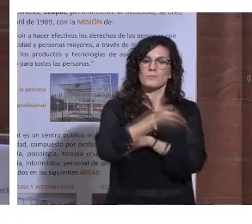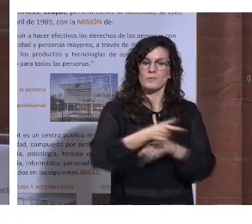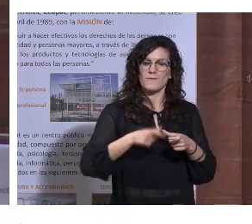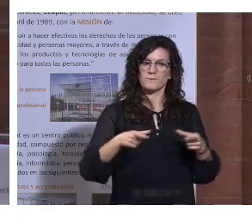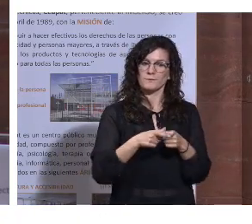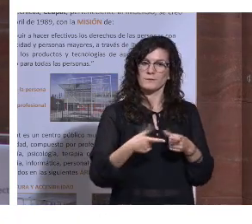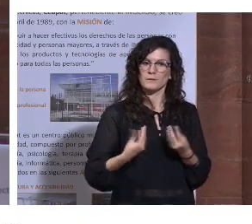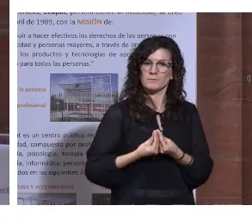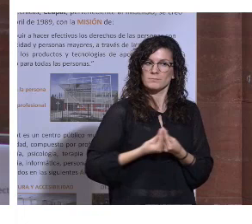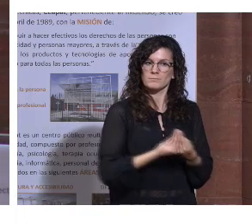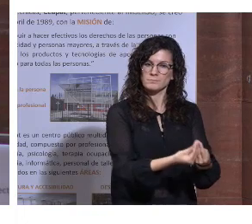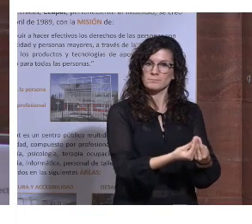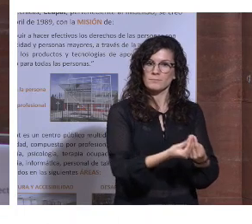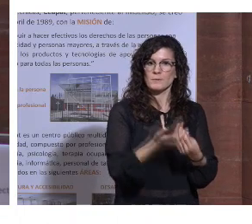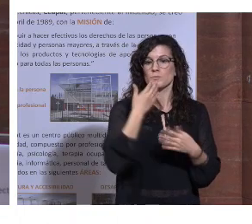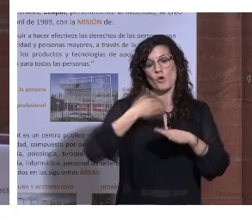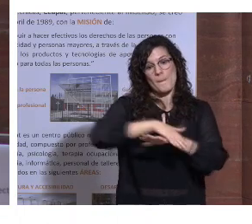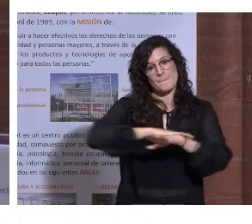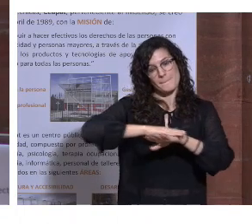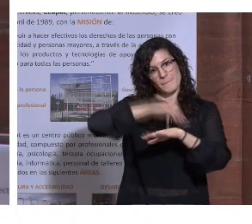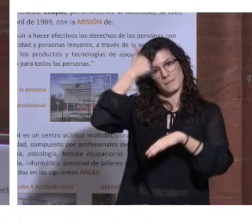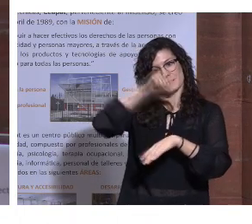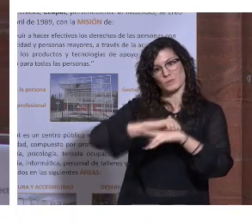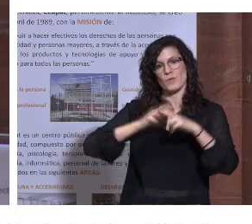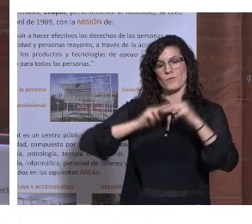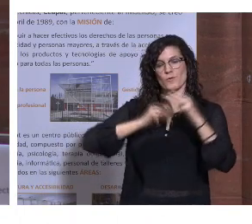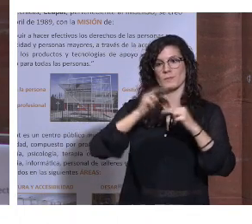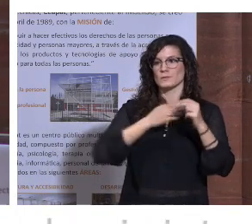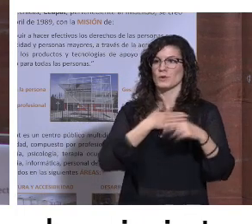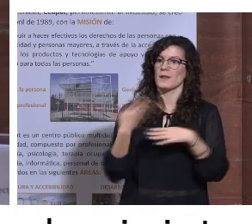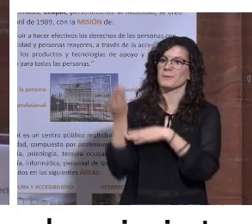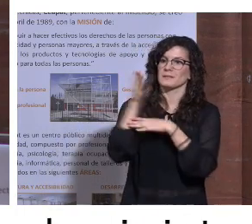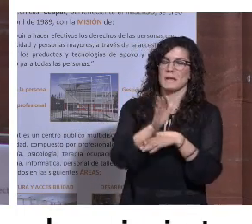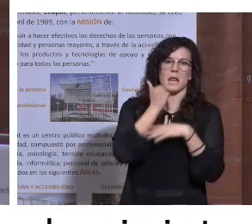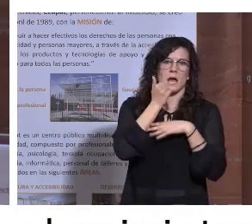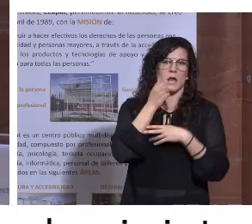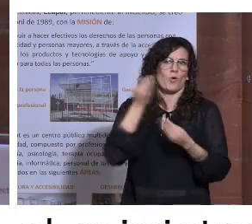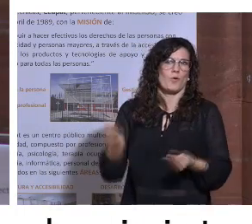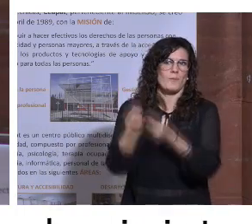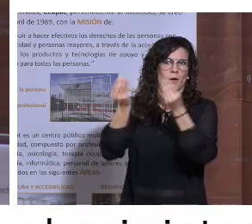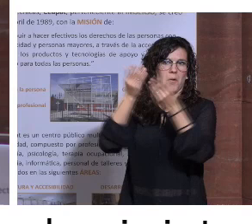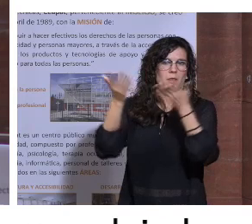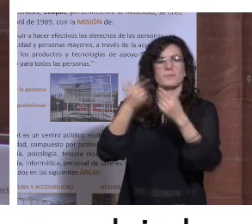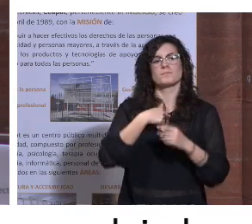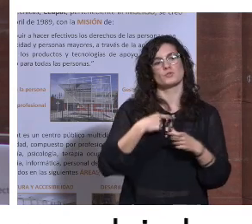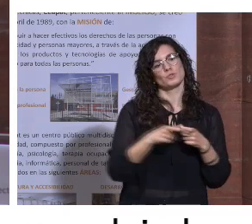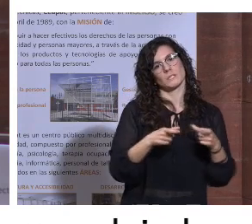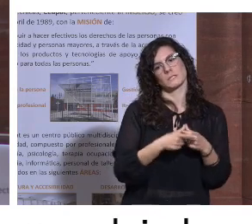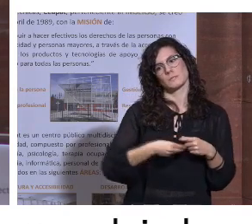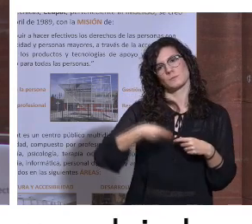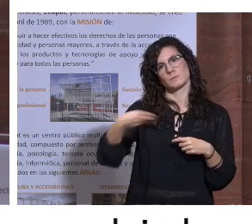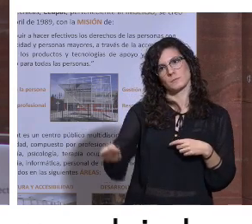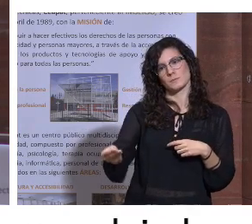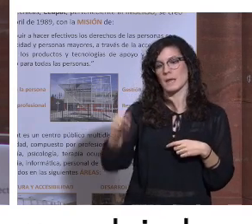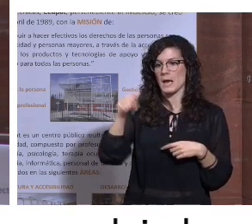que el ministro de Fomento iba a presentar que cambiaba y mejoraba no sé qué aeropuerto, ¡plum!, yo le entregaba una tarjetita y dije: aquí